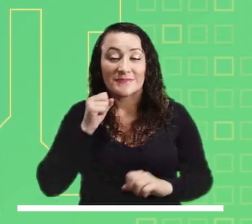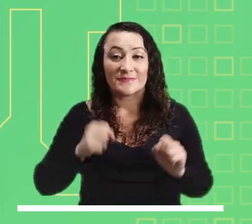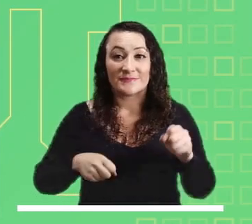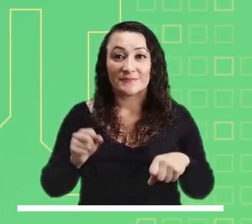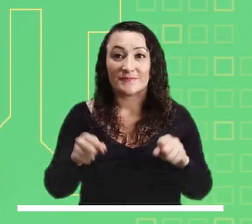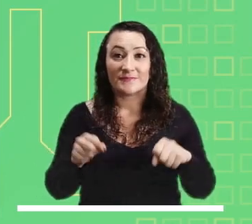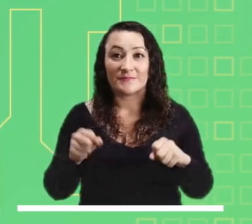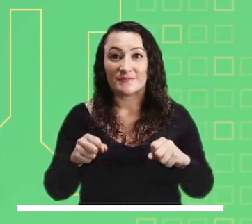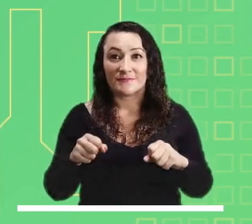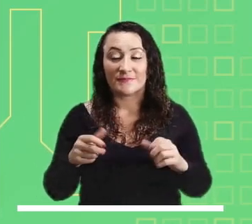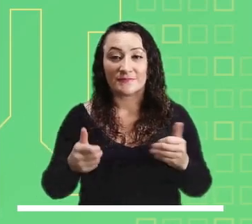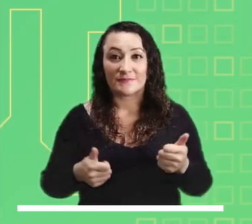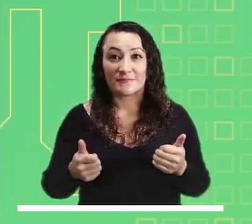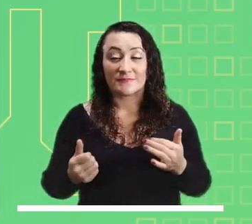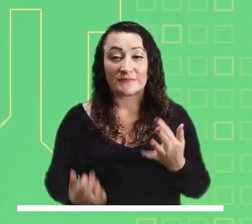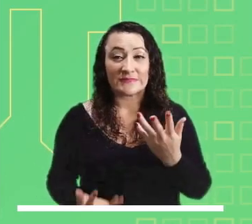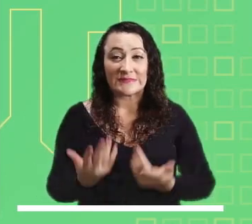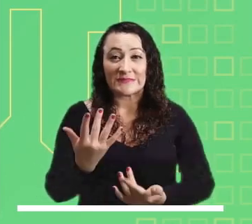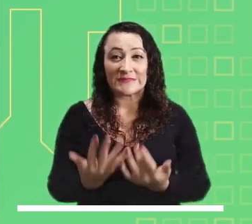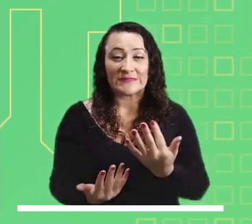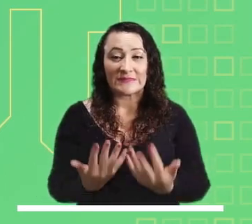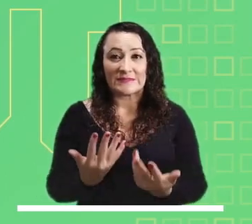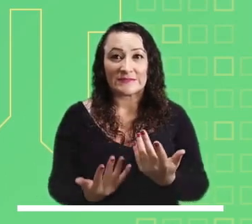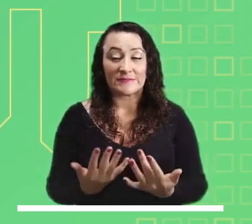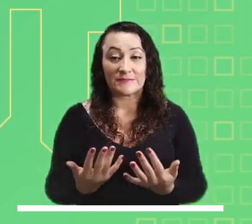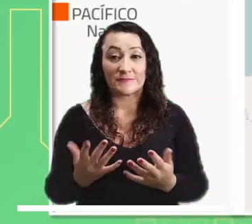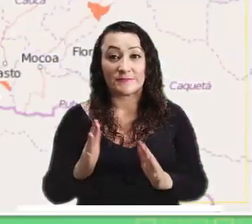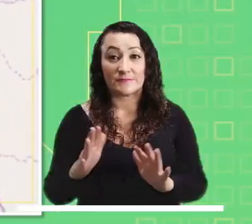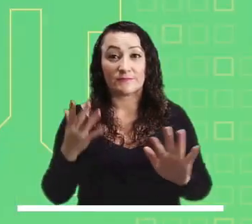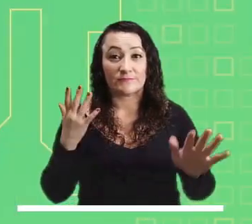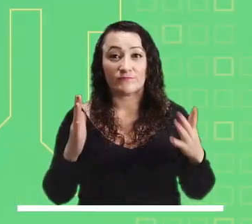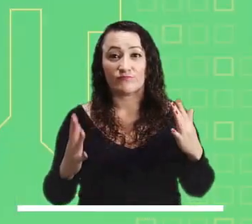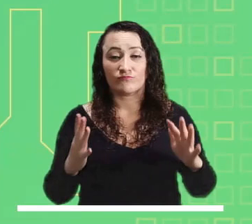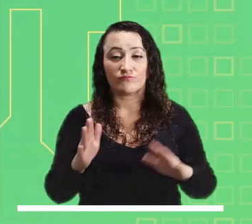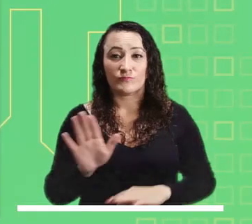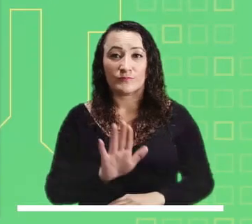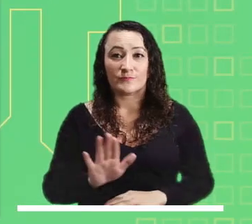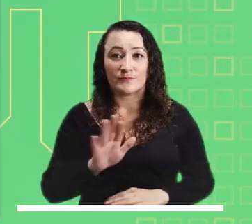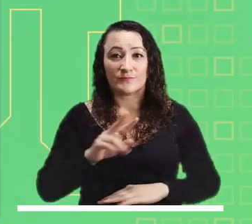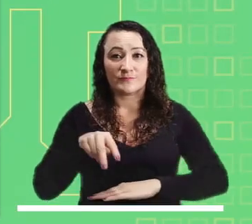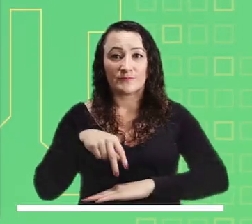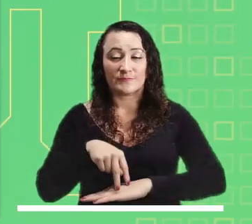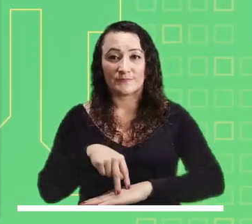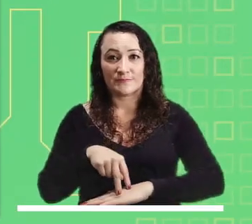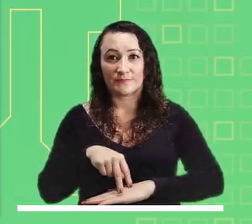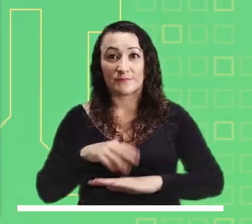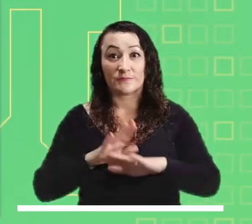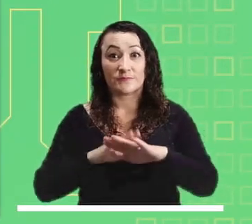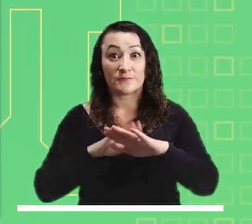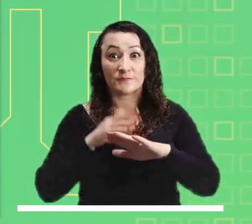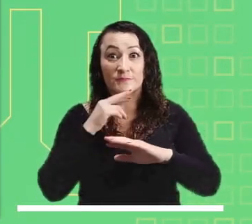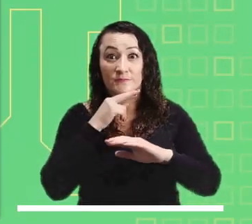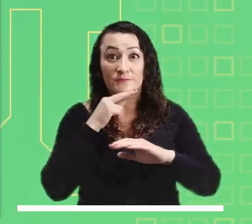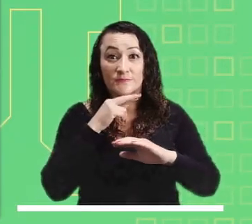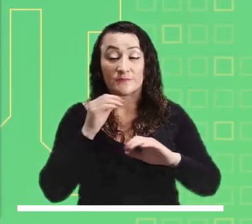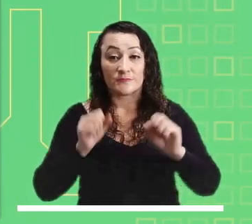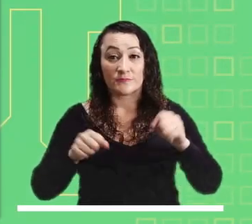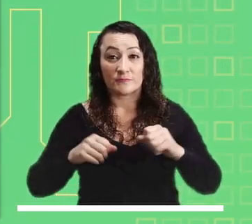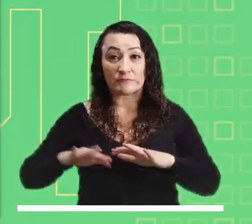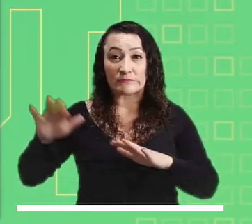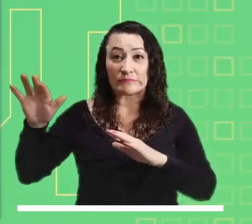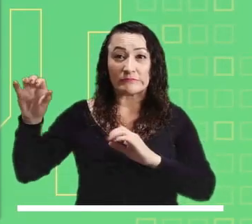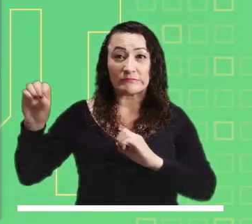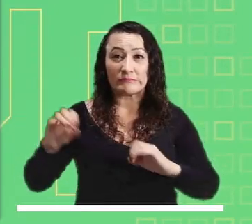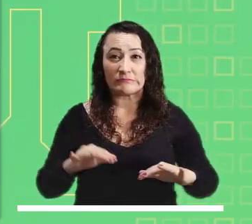ríos aportantes de la cuenca alta del río Bogotá. Alerta naranja por moderada probabilidad de ocurrencia de incendios en la